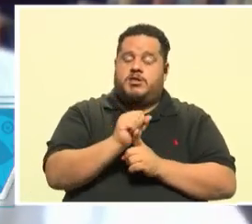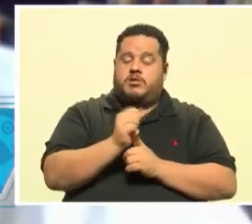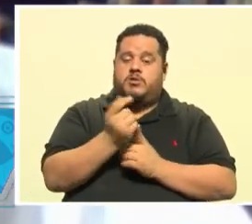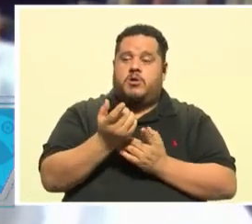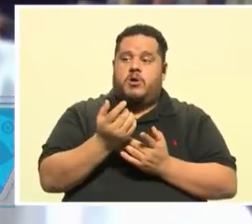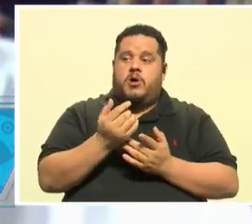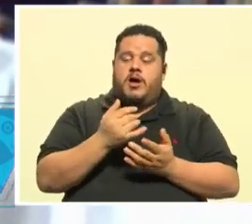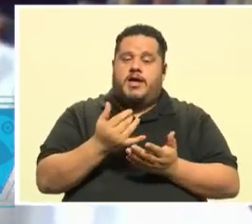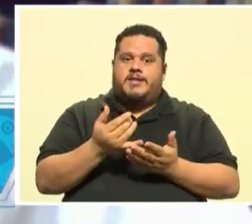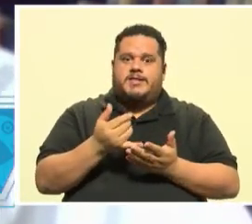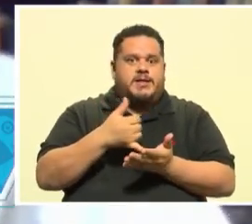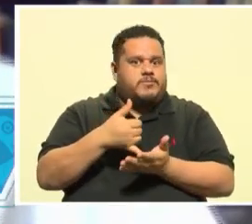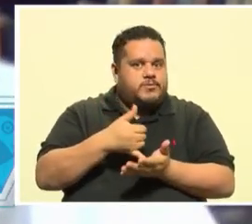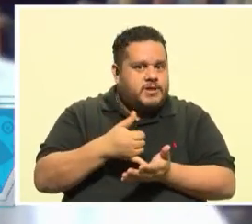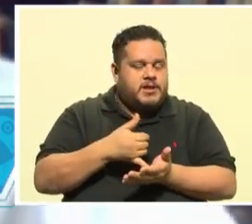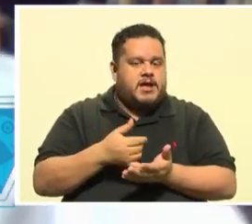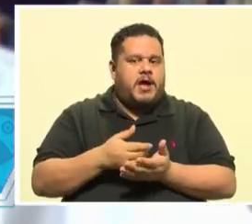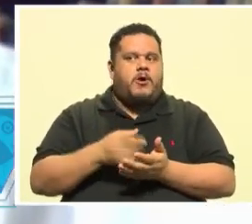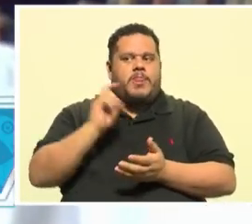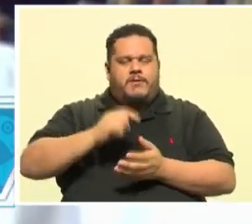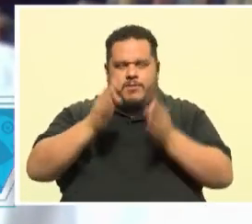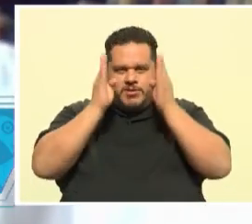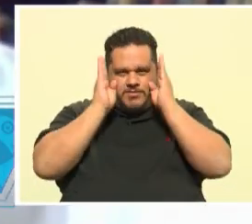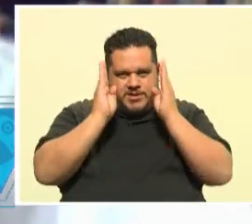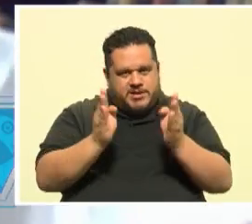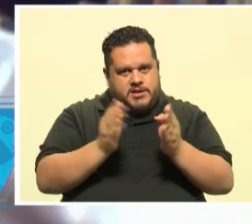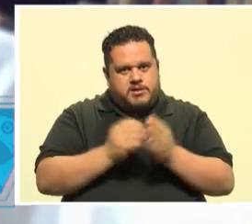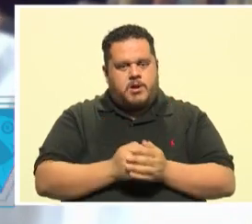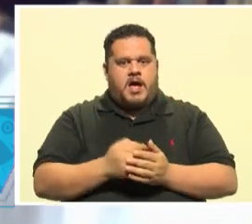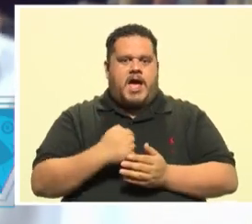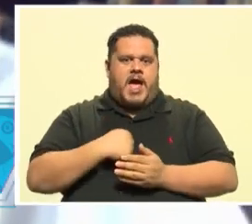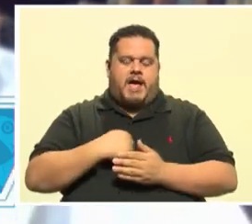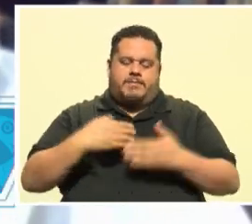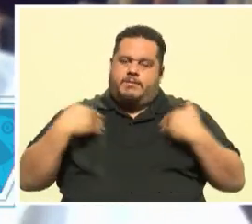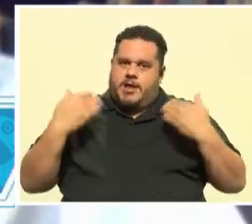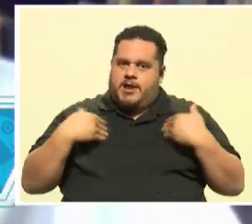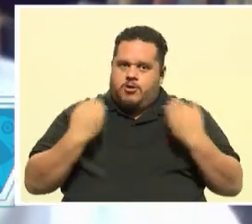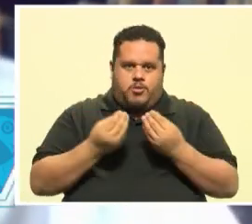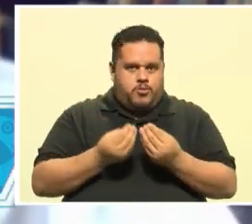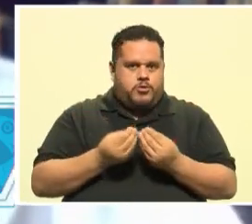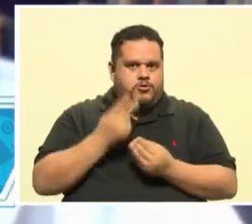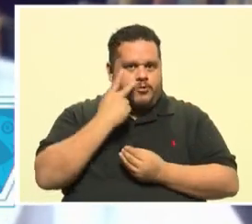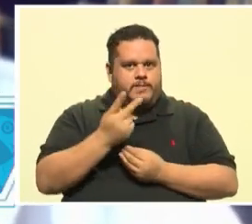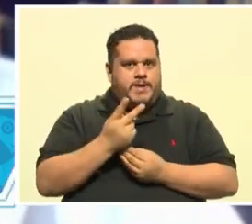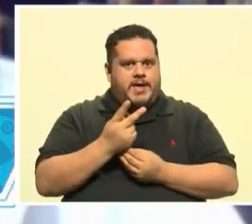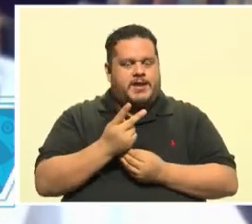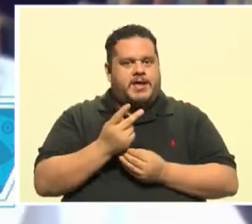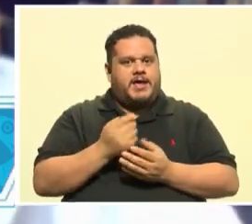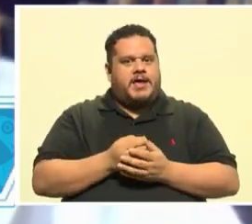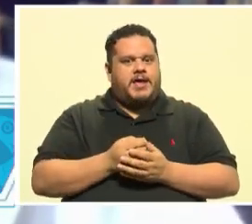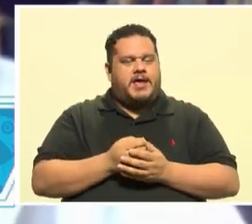entre migración y la pandemia del COVID-19. Es decir, nuestros compatriotas están muriendo en Estados